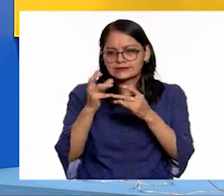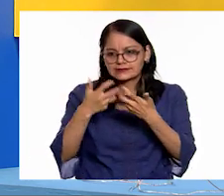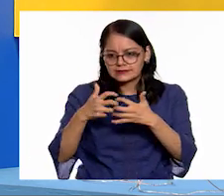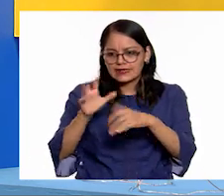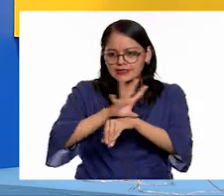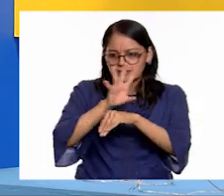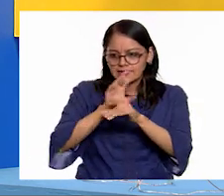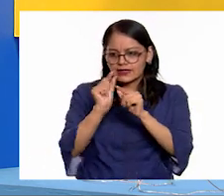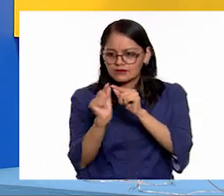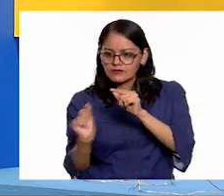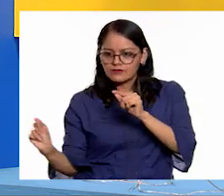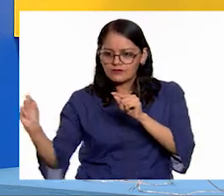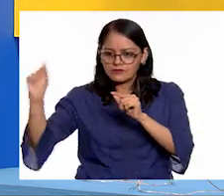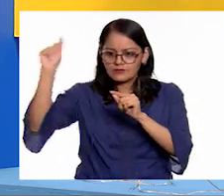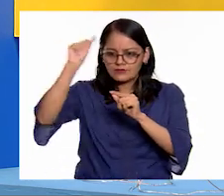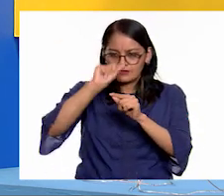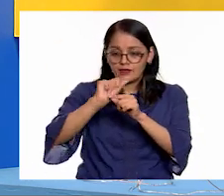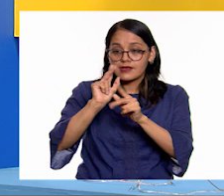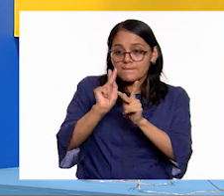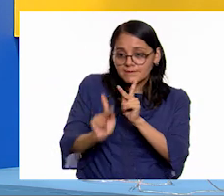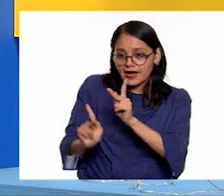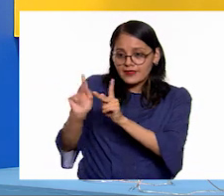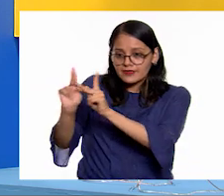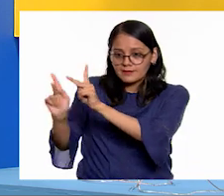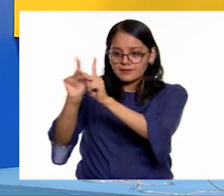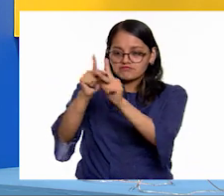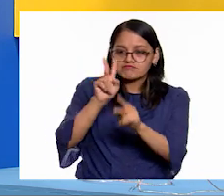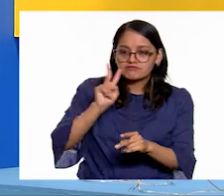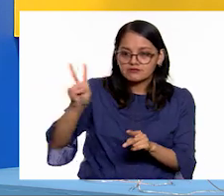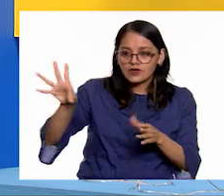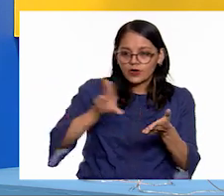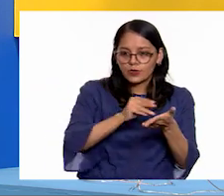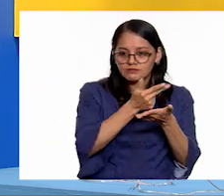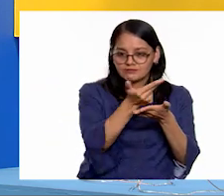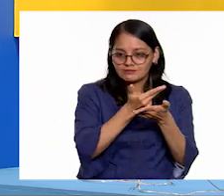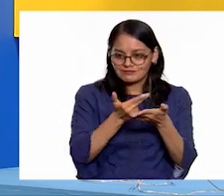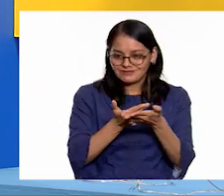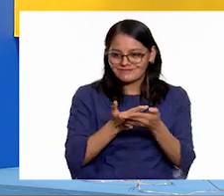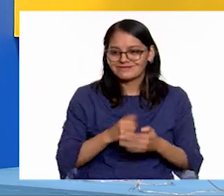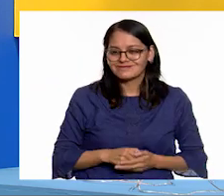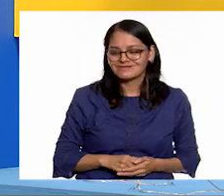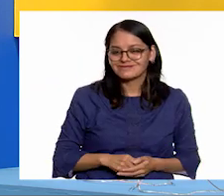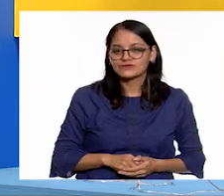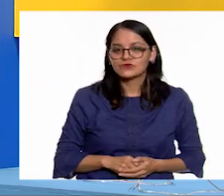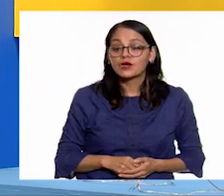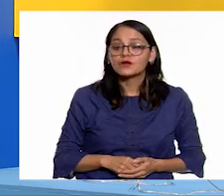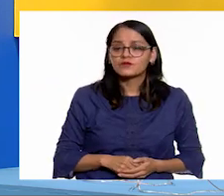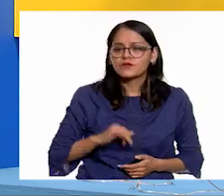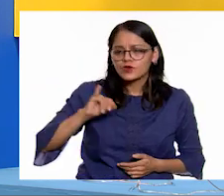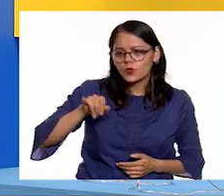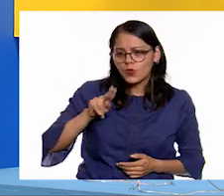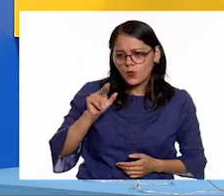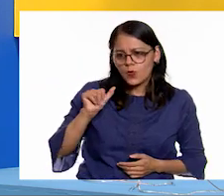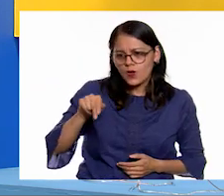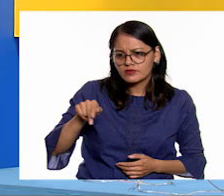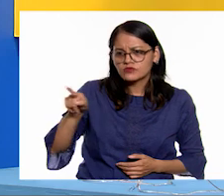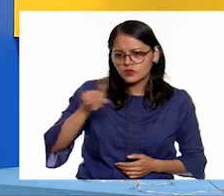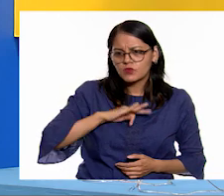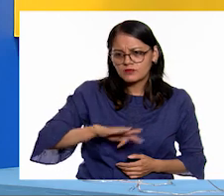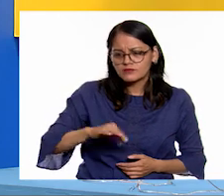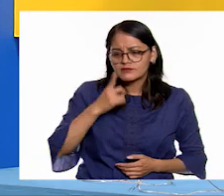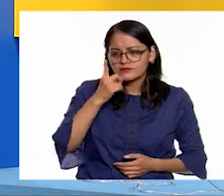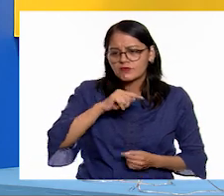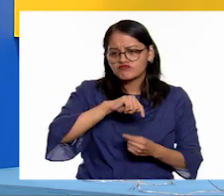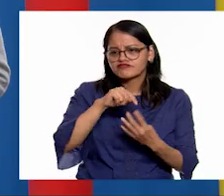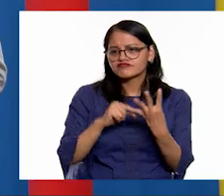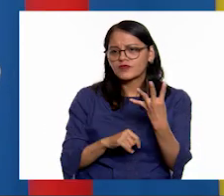eléctricos donde se observen los componentes que se mencionaron en el experimento de hoy. Juan Carlos, ¿les puedes mencionar cuáles